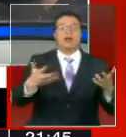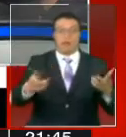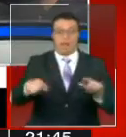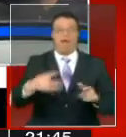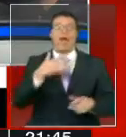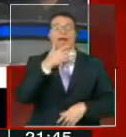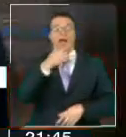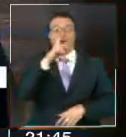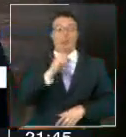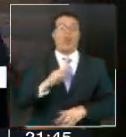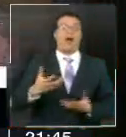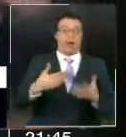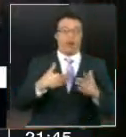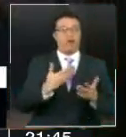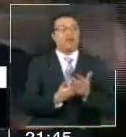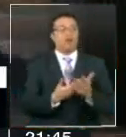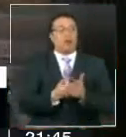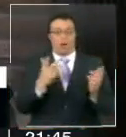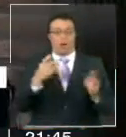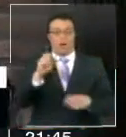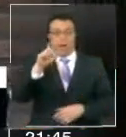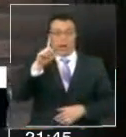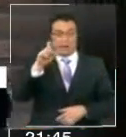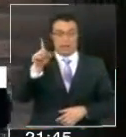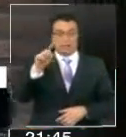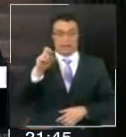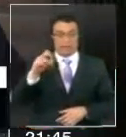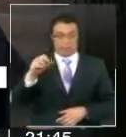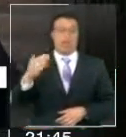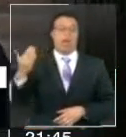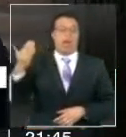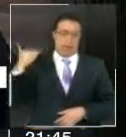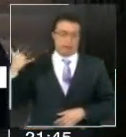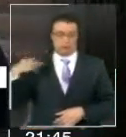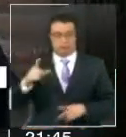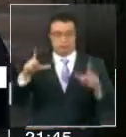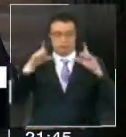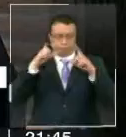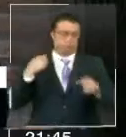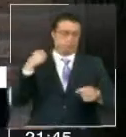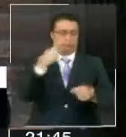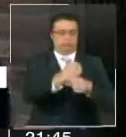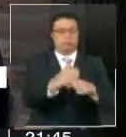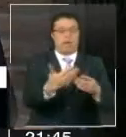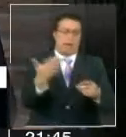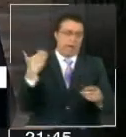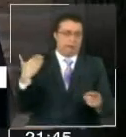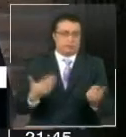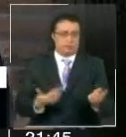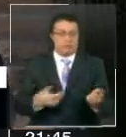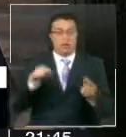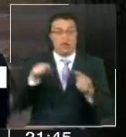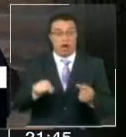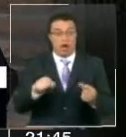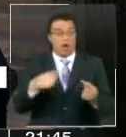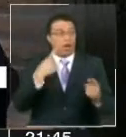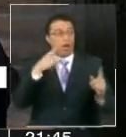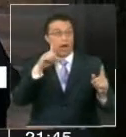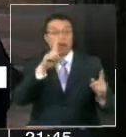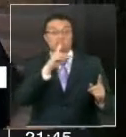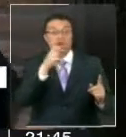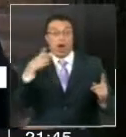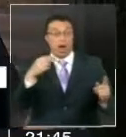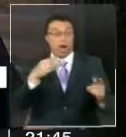sandía escalada. Felipe Alessandri está desde el principio diciendo que él es candidato y va hasta el final. Aquí se acordó, lo que yo